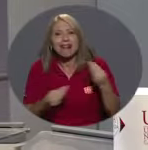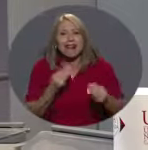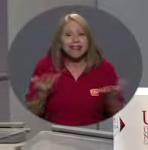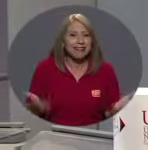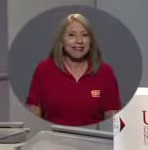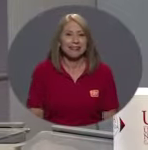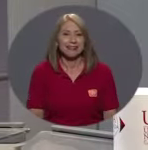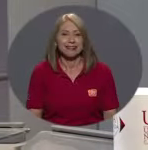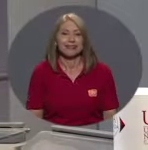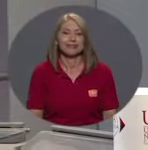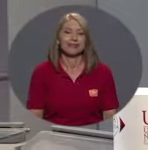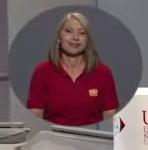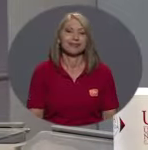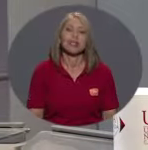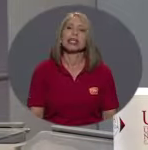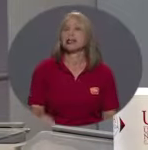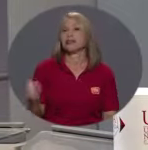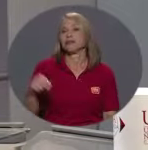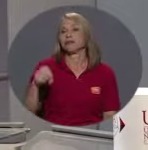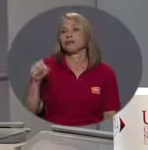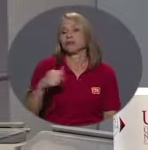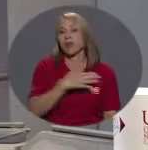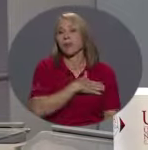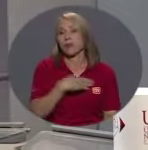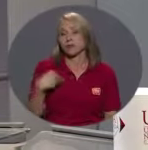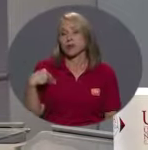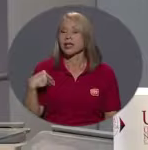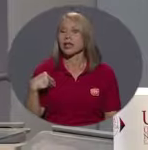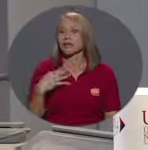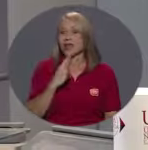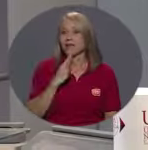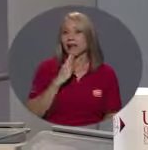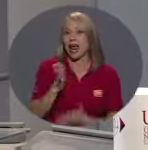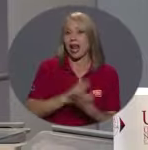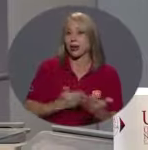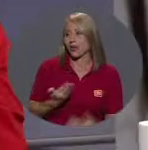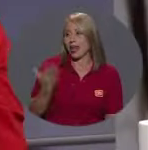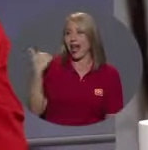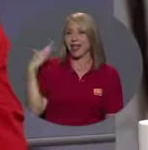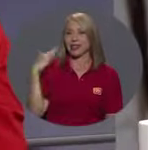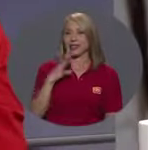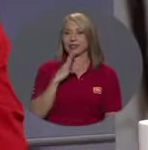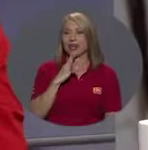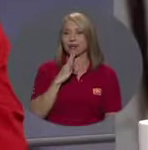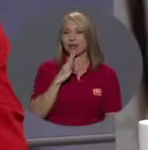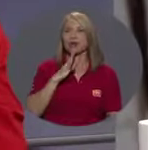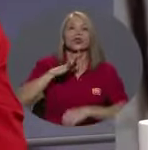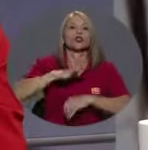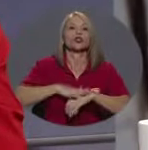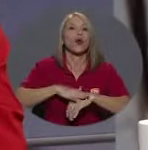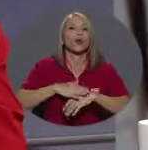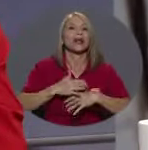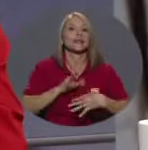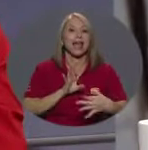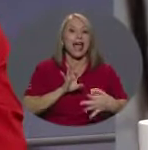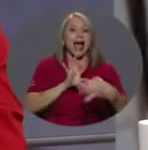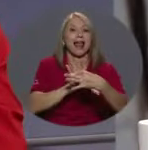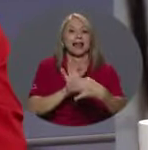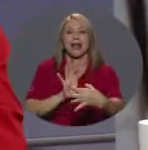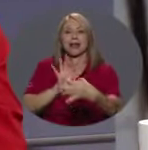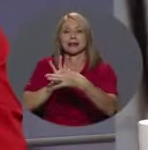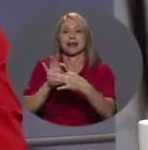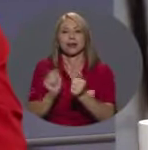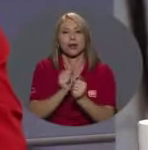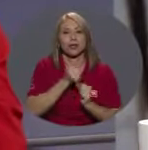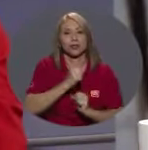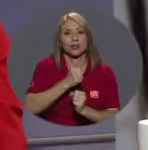ahí. No, me gustaría retomar algo que anteriormente se dijo con relación a lo de las alianzas con las